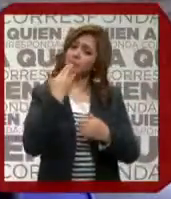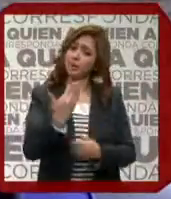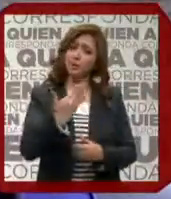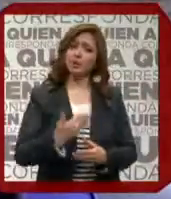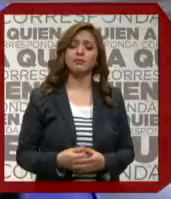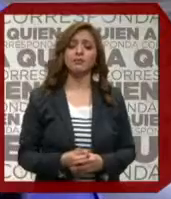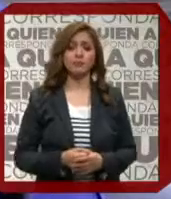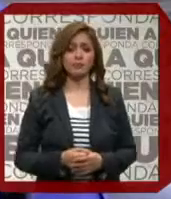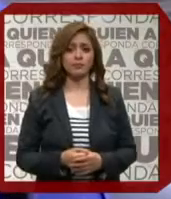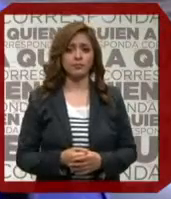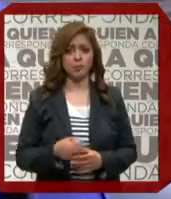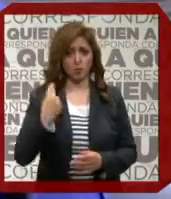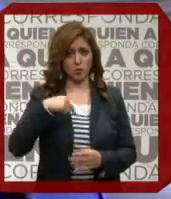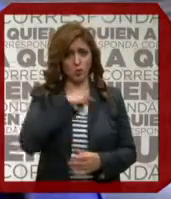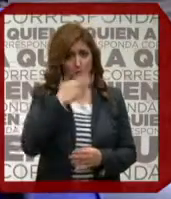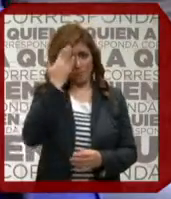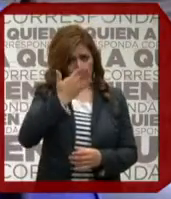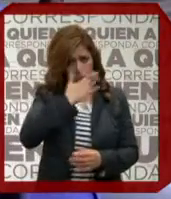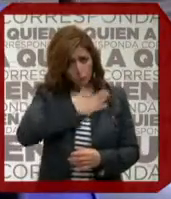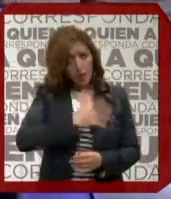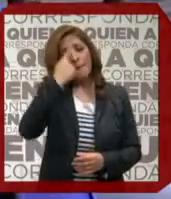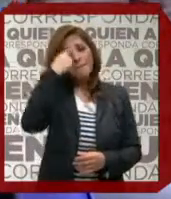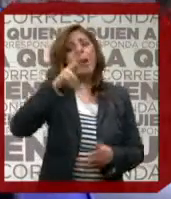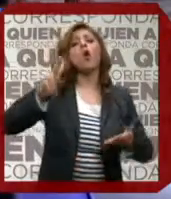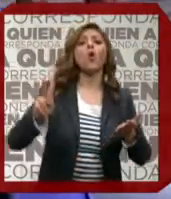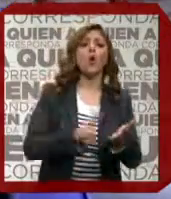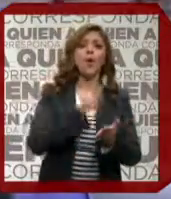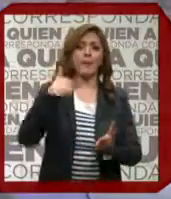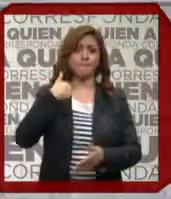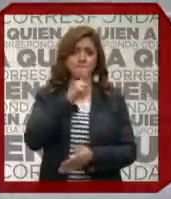que se haga justicia para que volvamos a recuperar